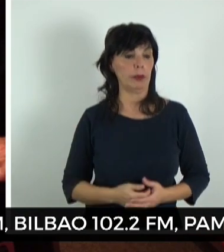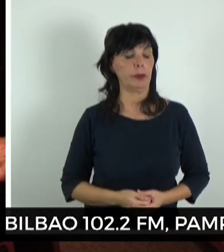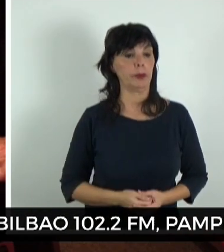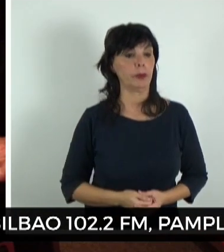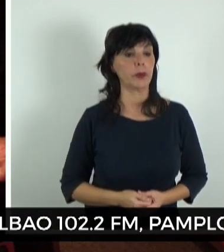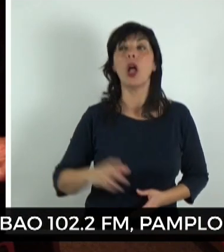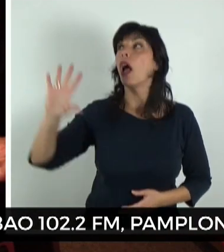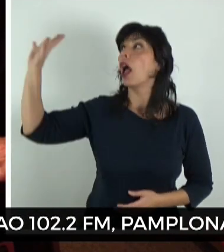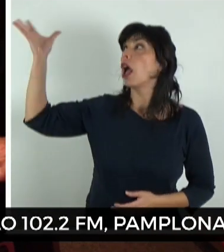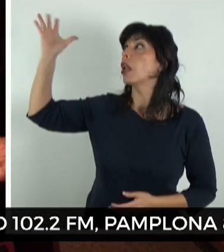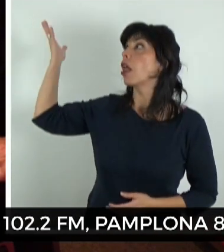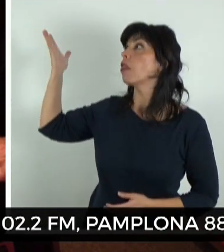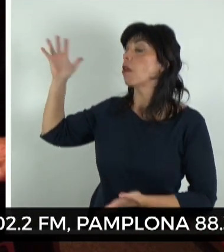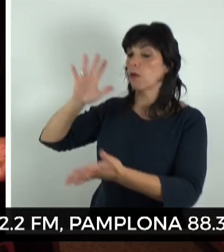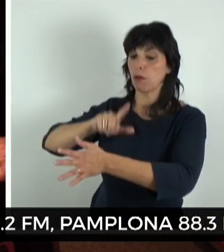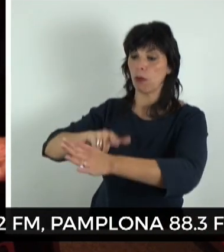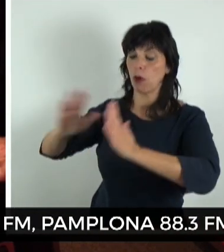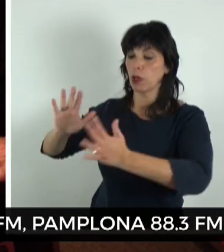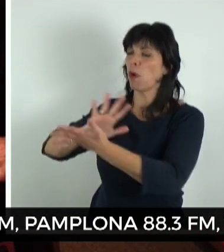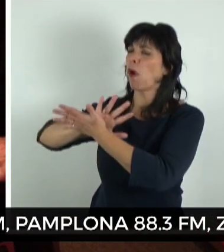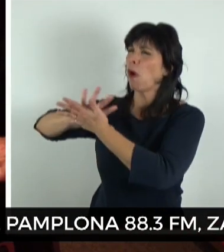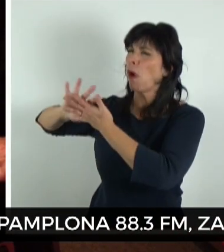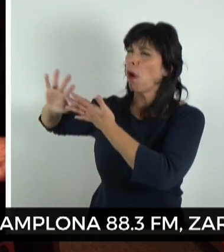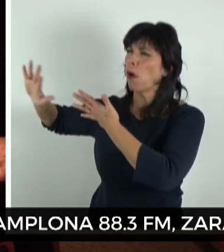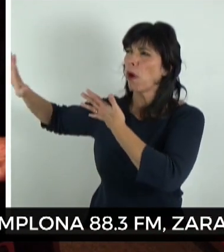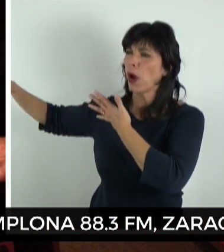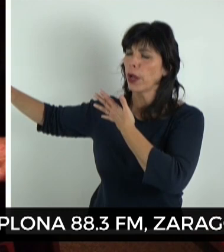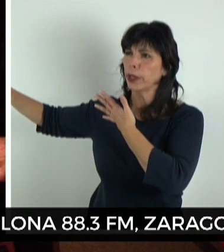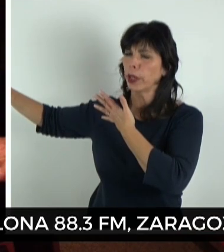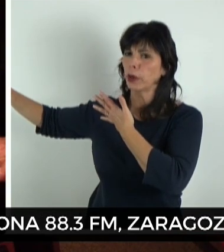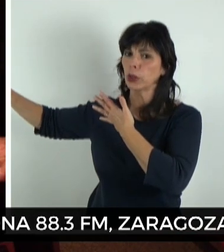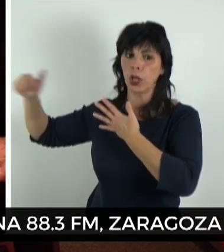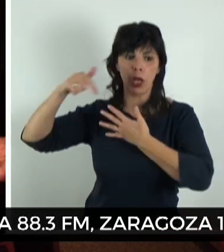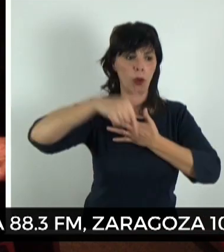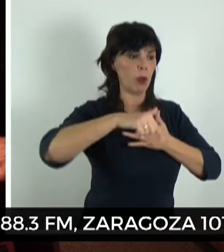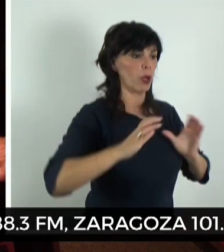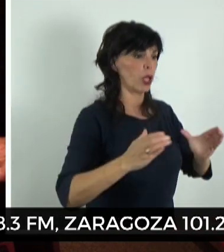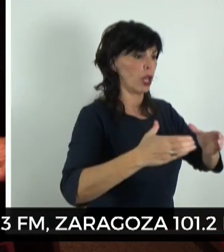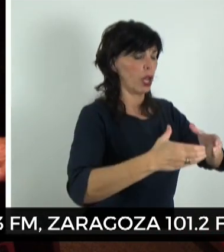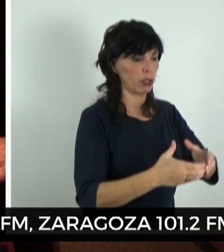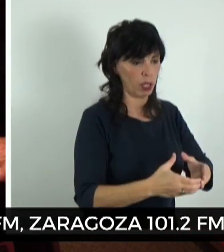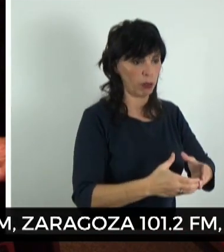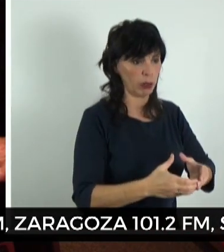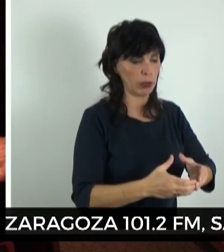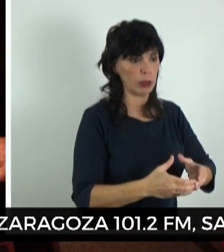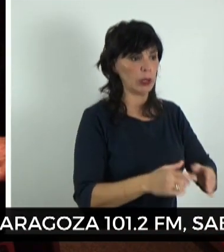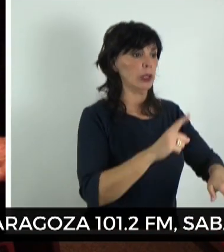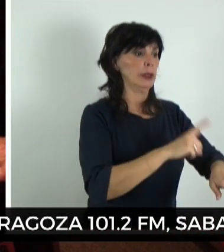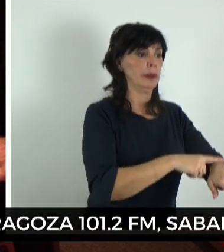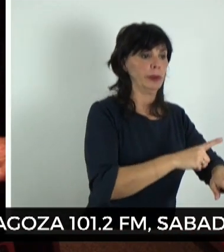Debajo del cielo están los años, los meses, las